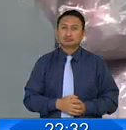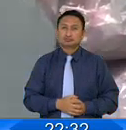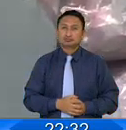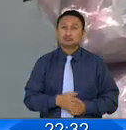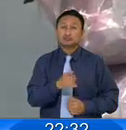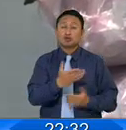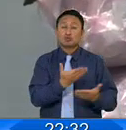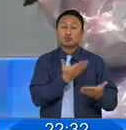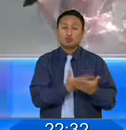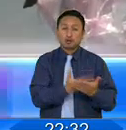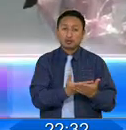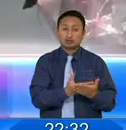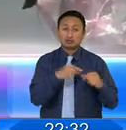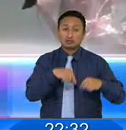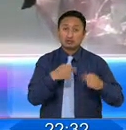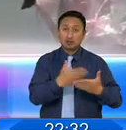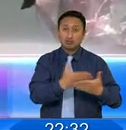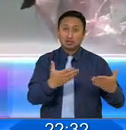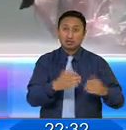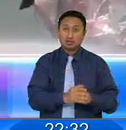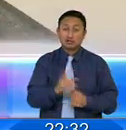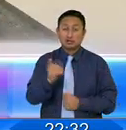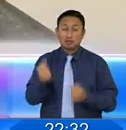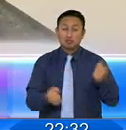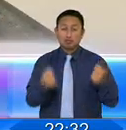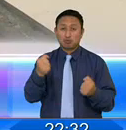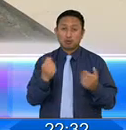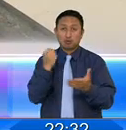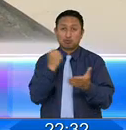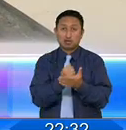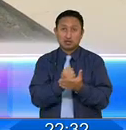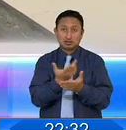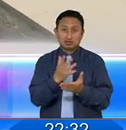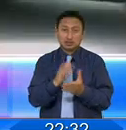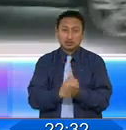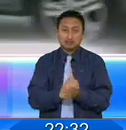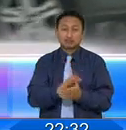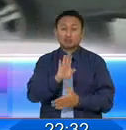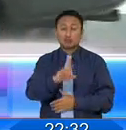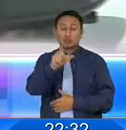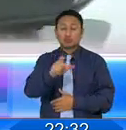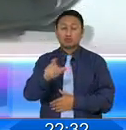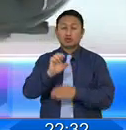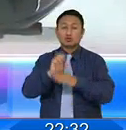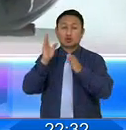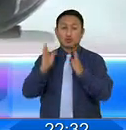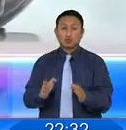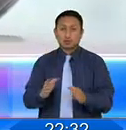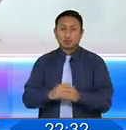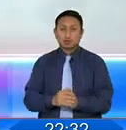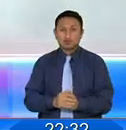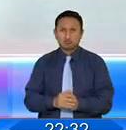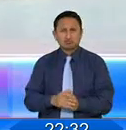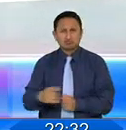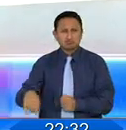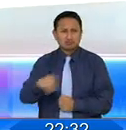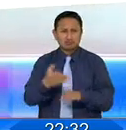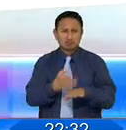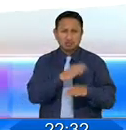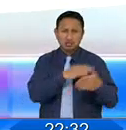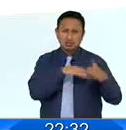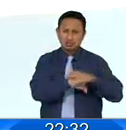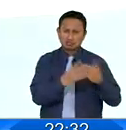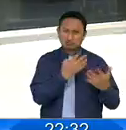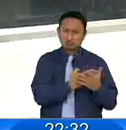las evidencias, los insumos médicos, el vehículo que circulaba sin placas, los cuatro detenidos son ecuatorianos y extrañamente no registran